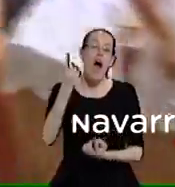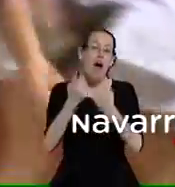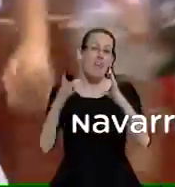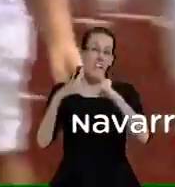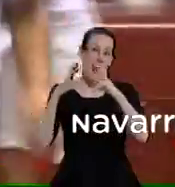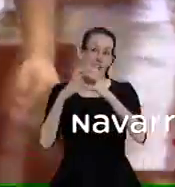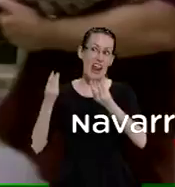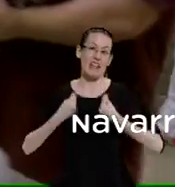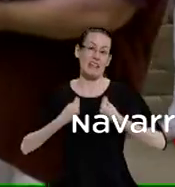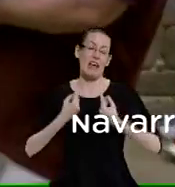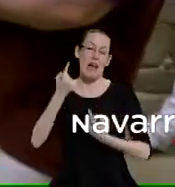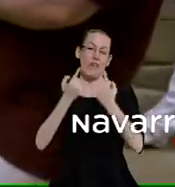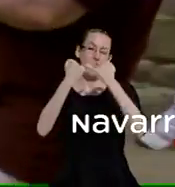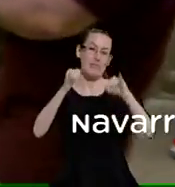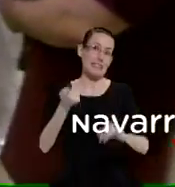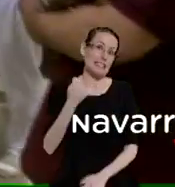pero bien.